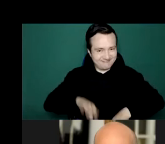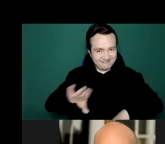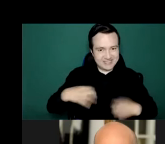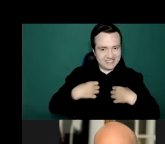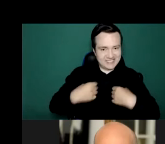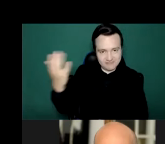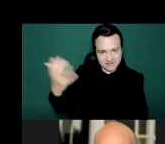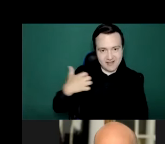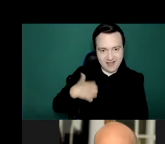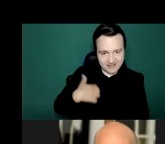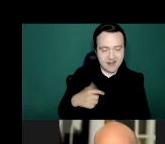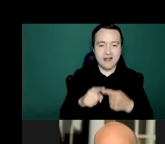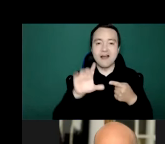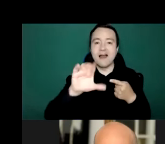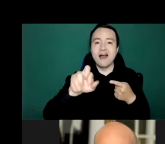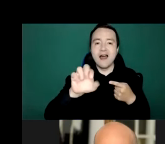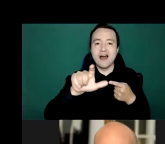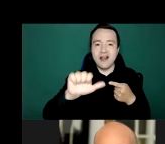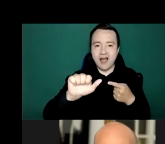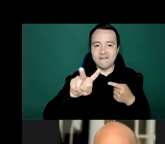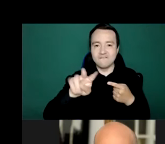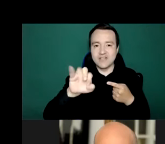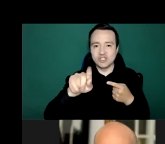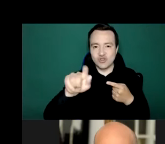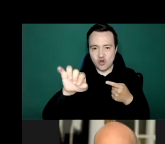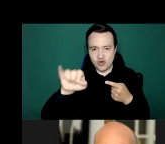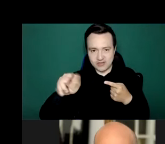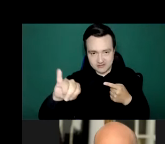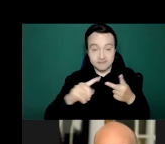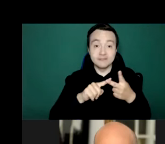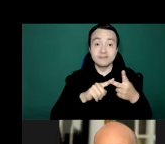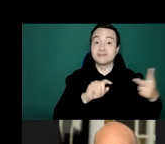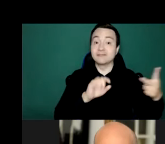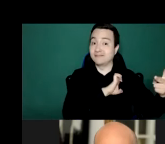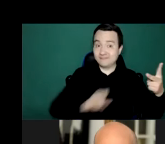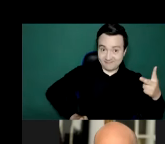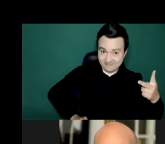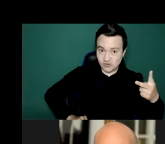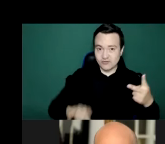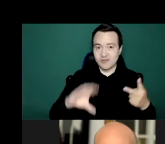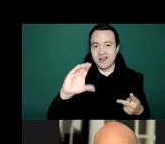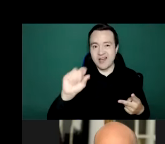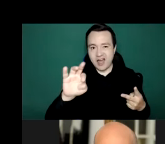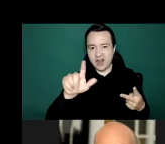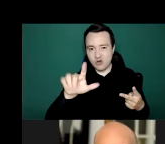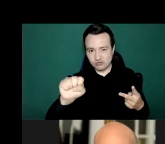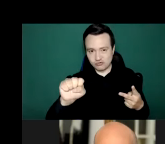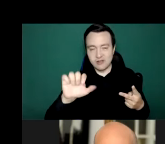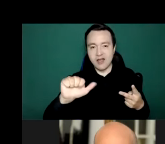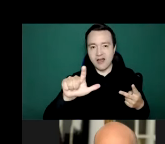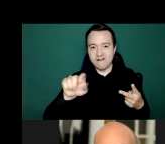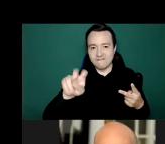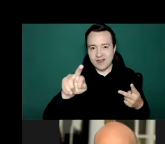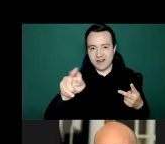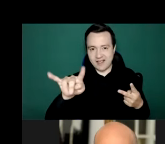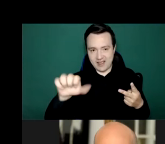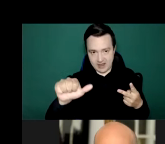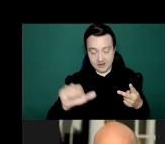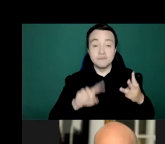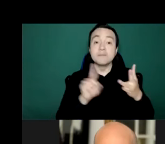viceministro de Salud de El Salvador, Carlos Alvarenga, y exministro de Salud y asesor